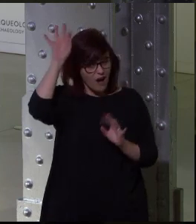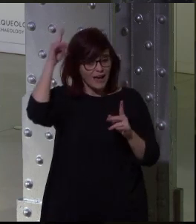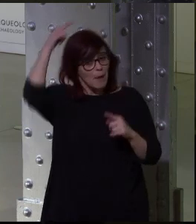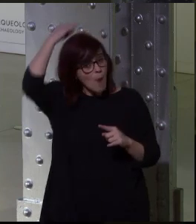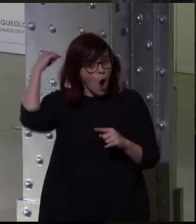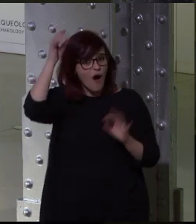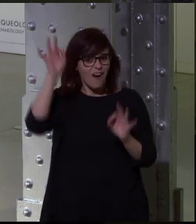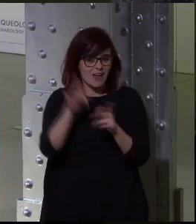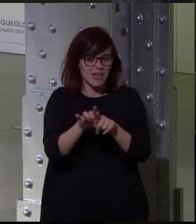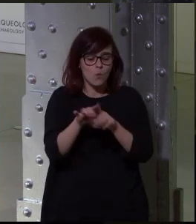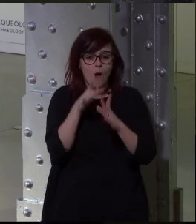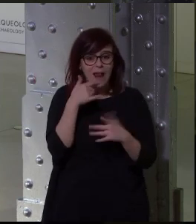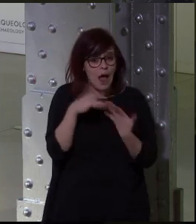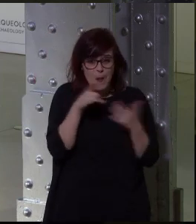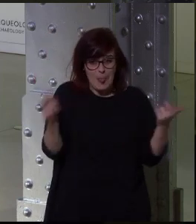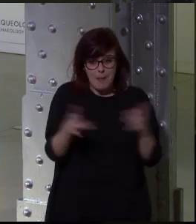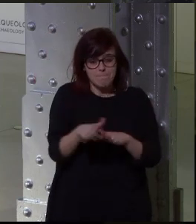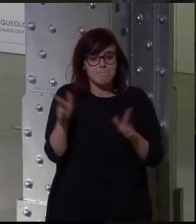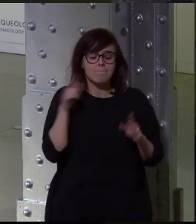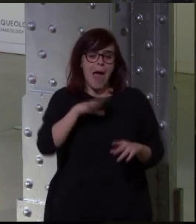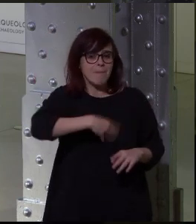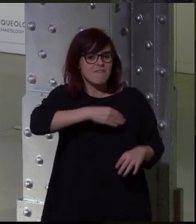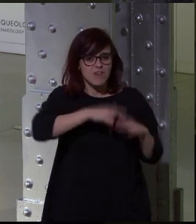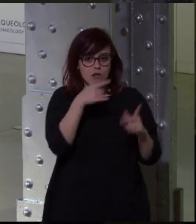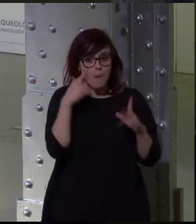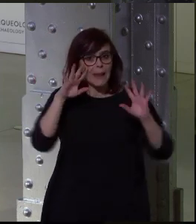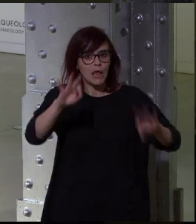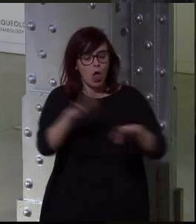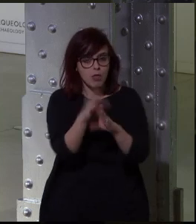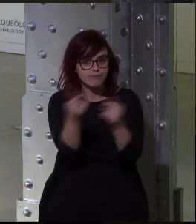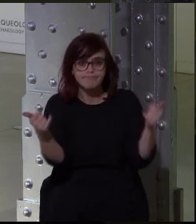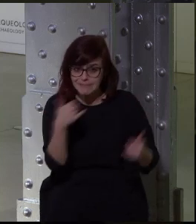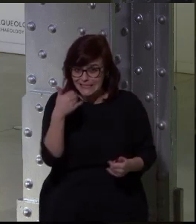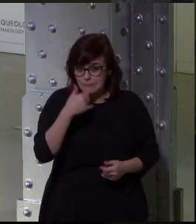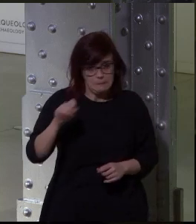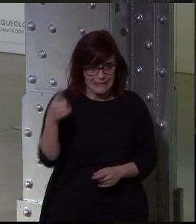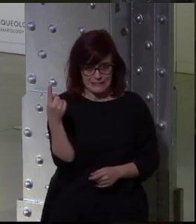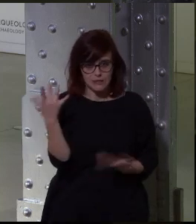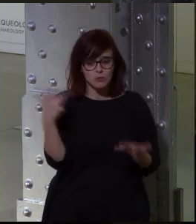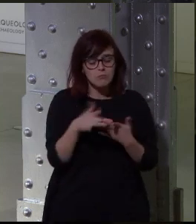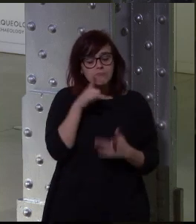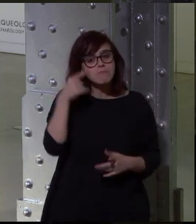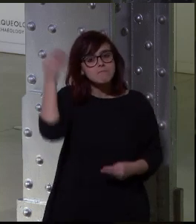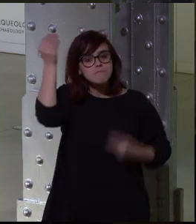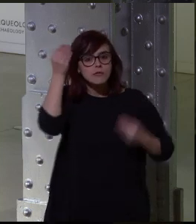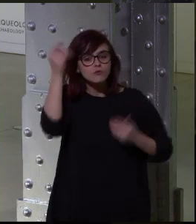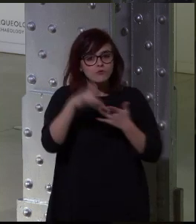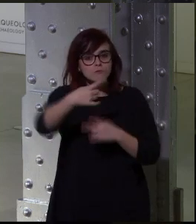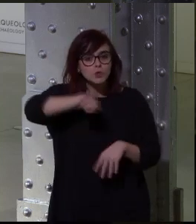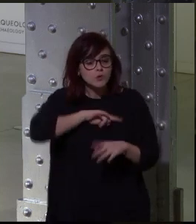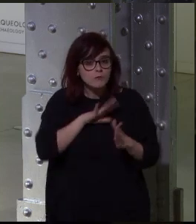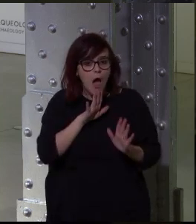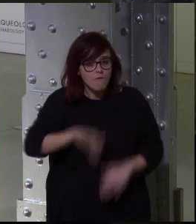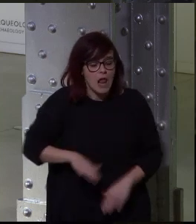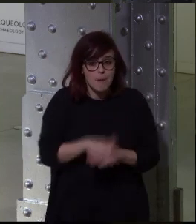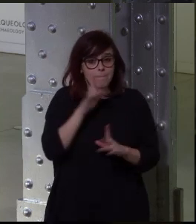mayor riesgo de extinción. Y un problema que tenemos que para mí es importante, es que hemos perdido